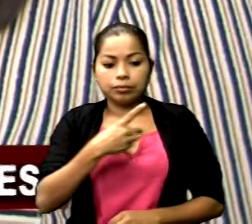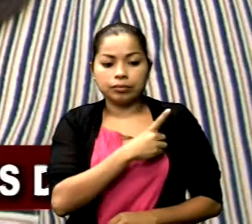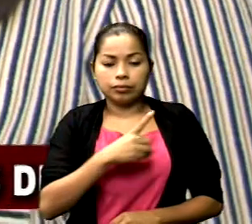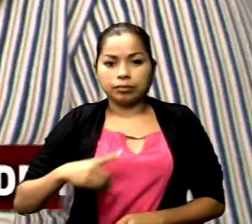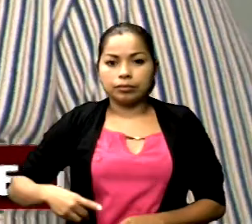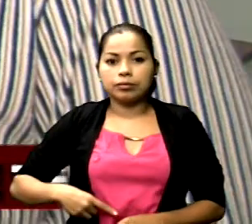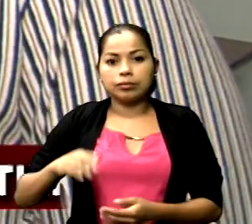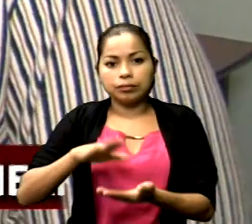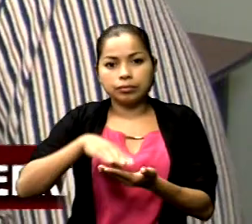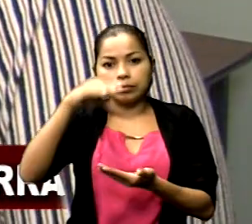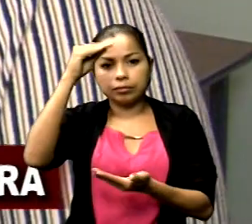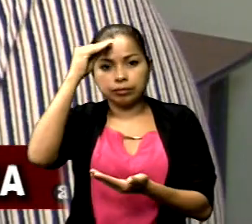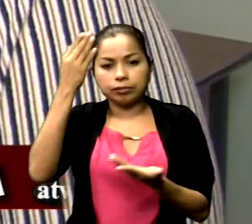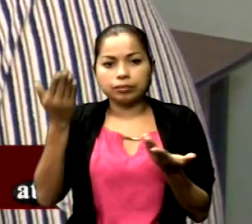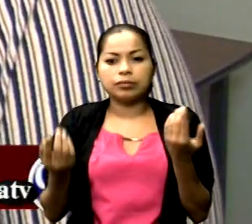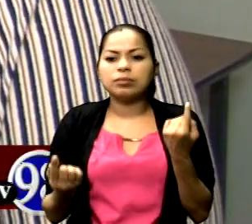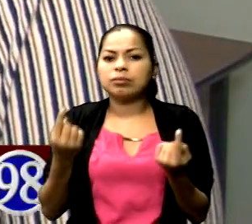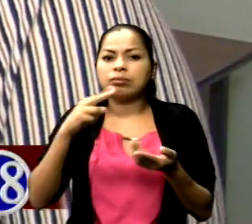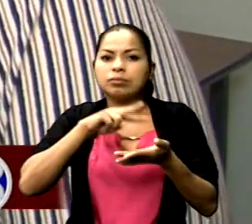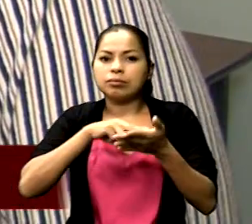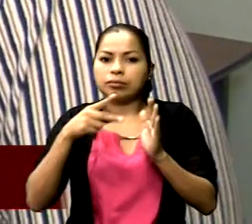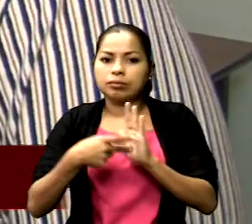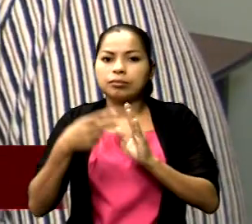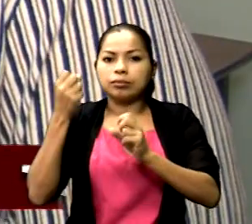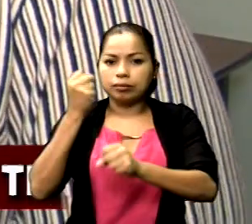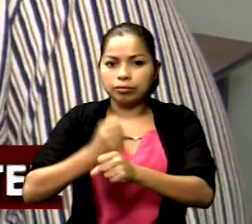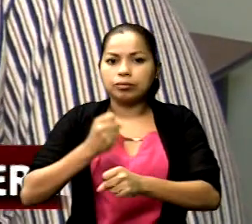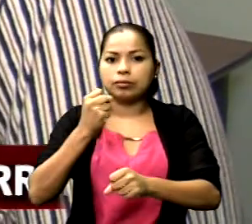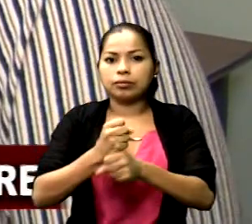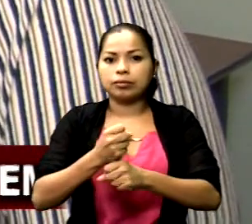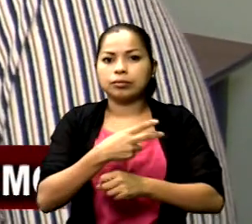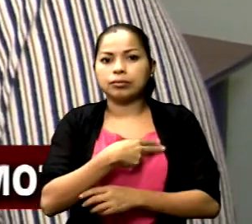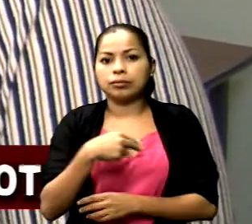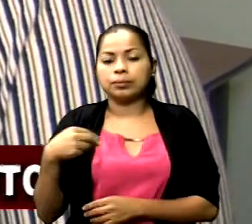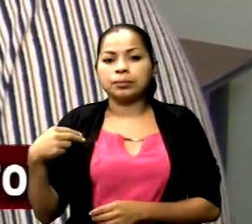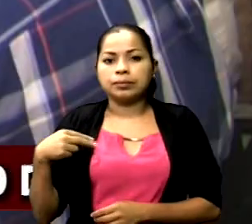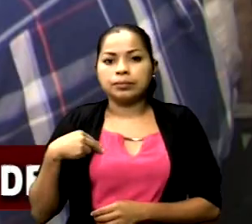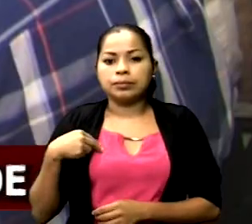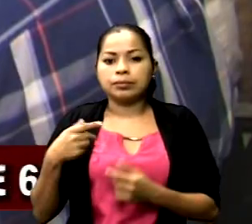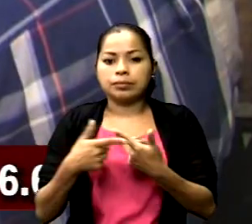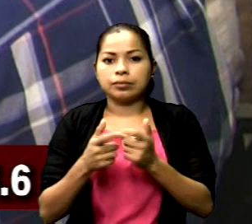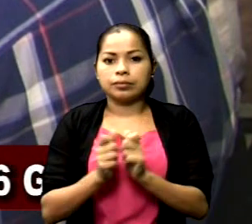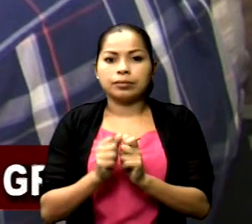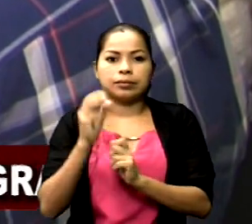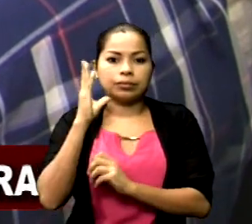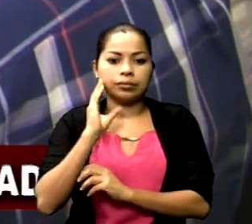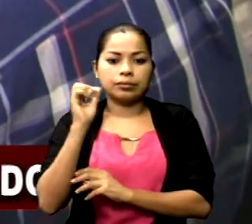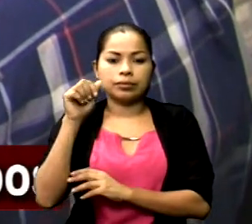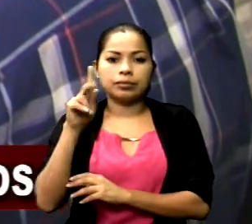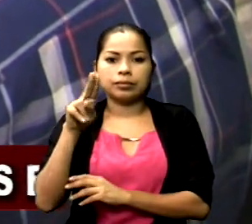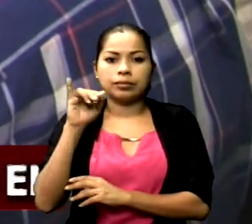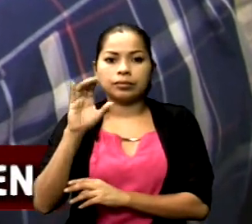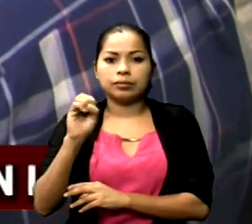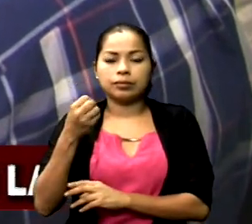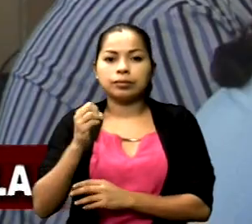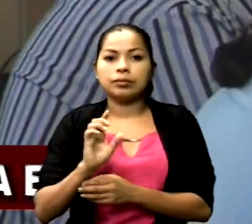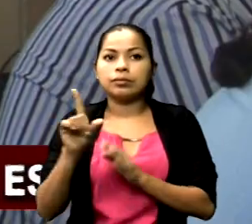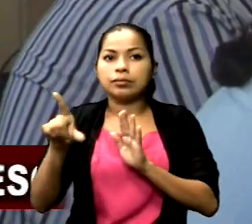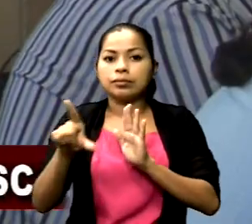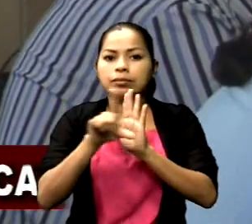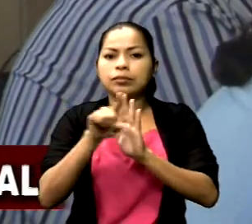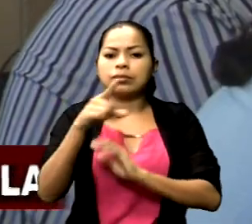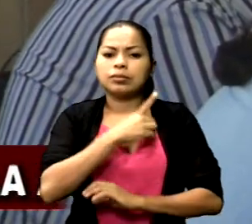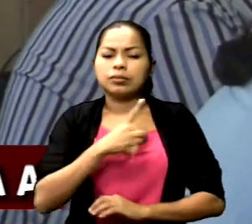legisladoras conozcamos en qué consiste el trabajo que va a estar realizando el equipo técnico en este caso. La